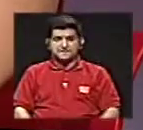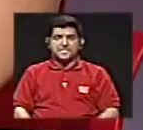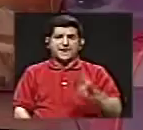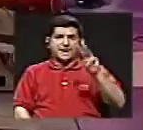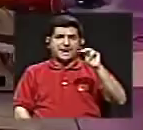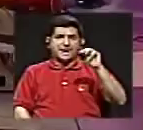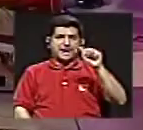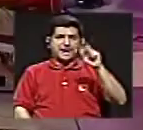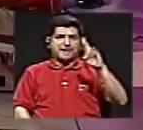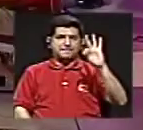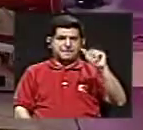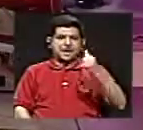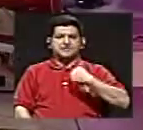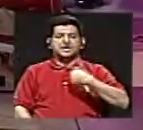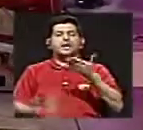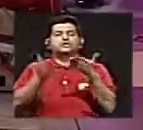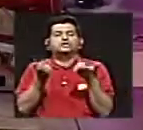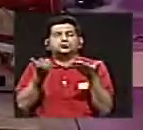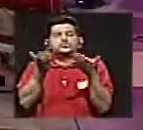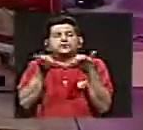yo quisiera...